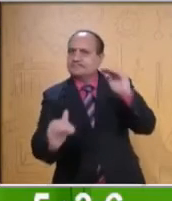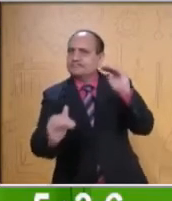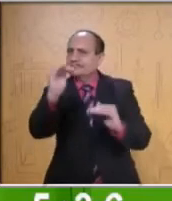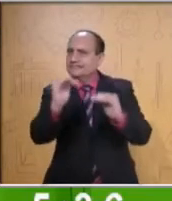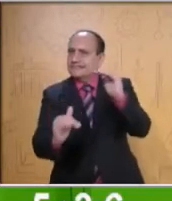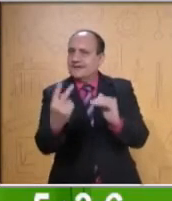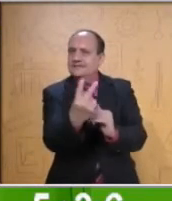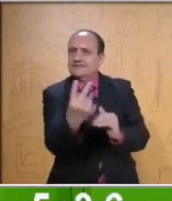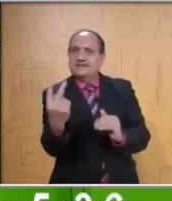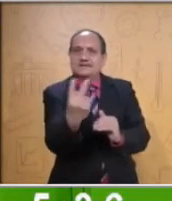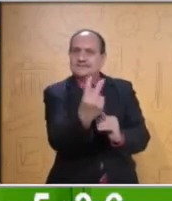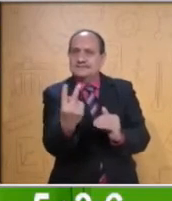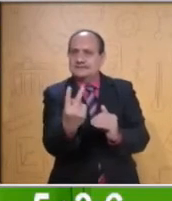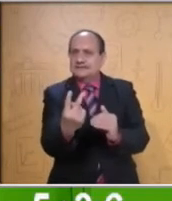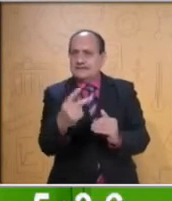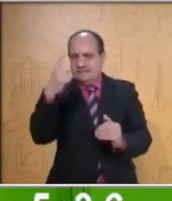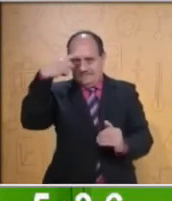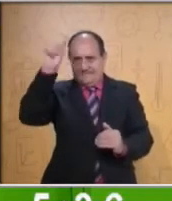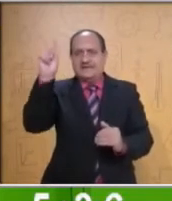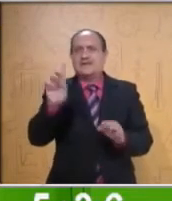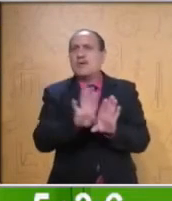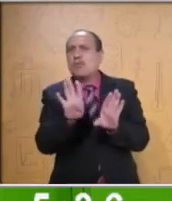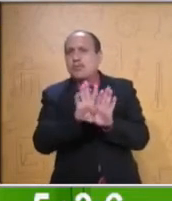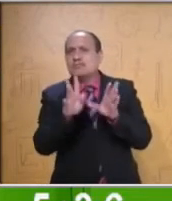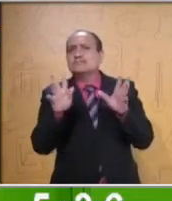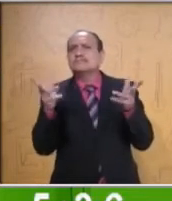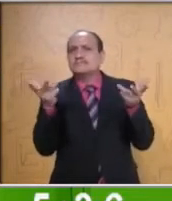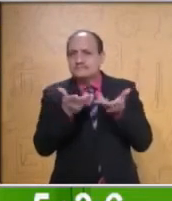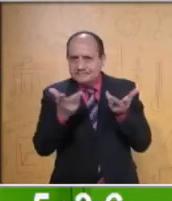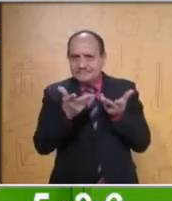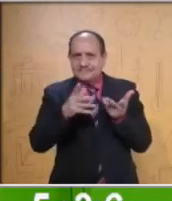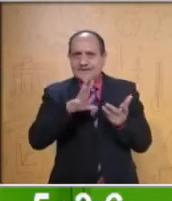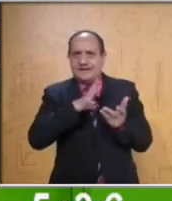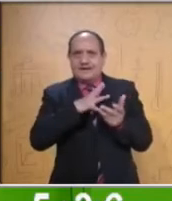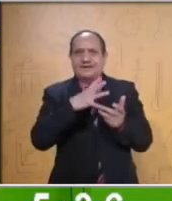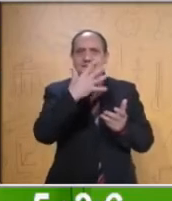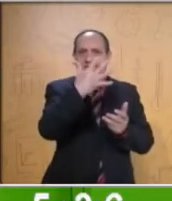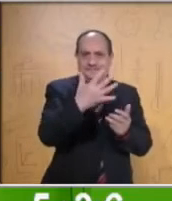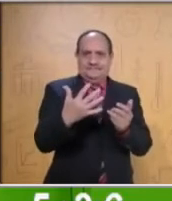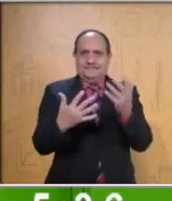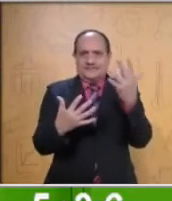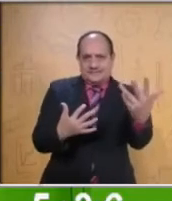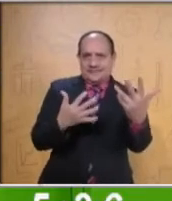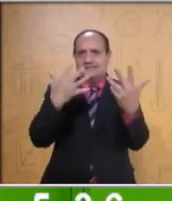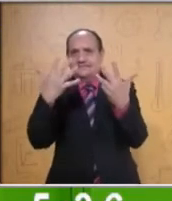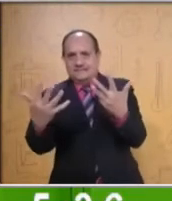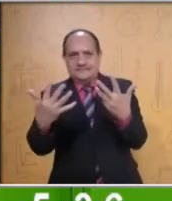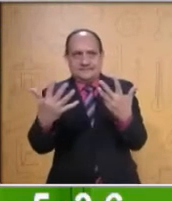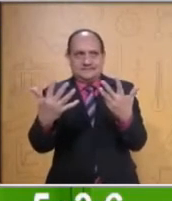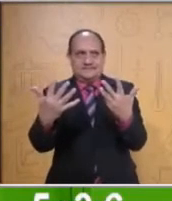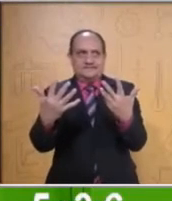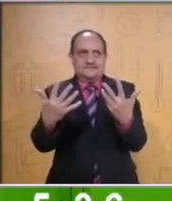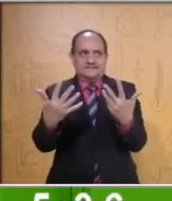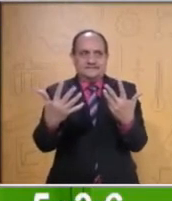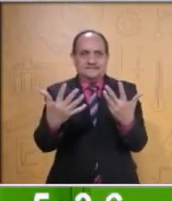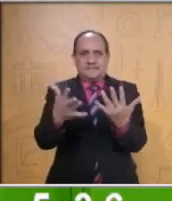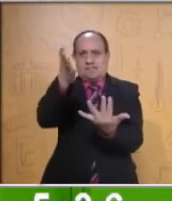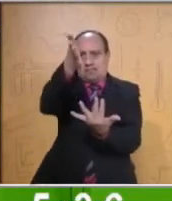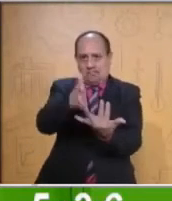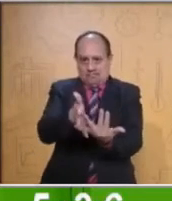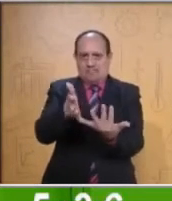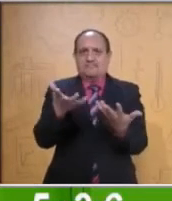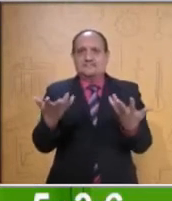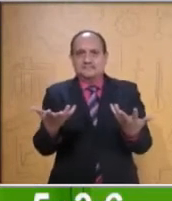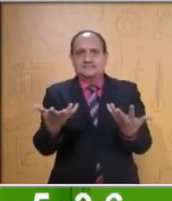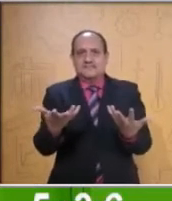esos dos, bueno, pues es muy sencillo, porque ahí yo tengo que es 5 y 5. Entonces, por lo tanto, yo